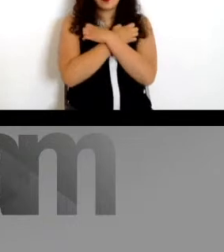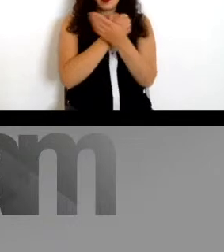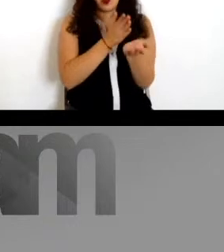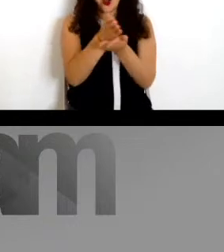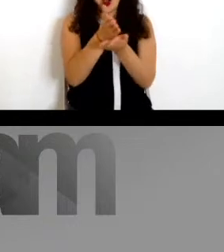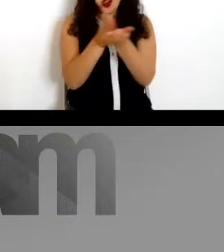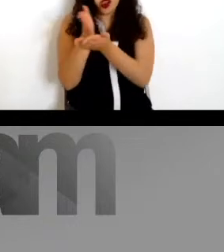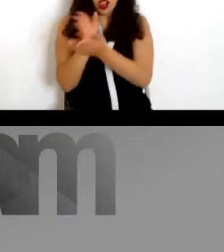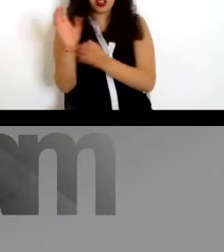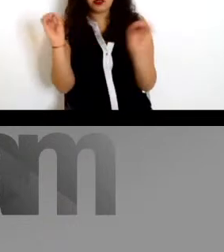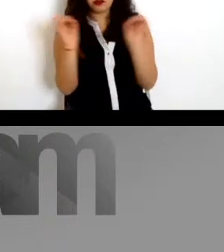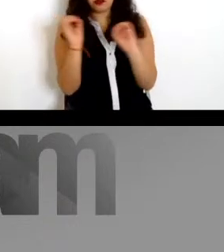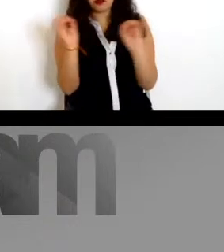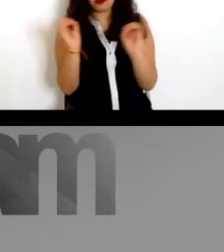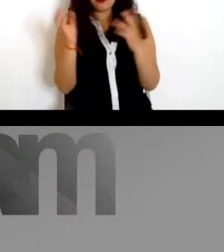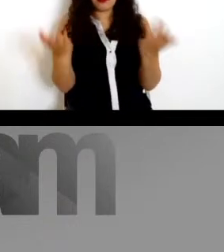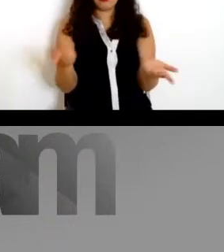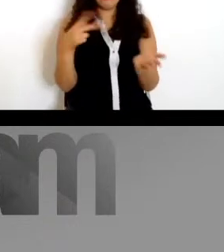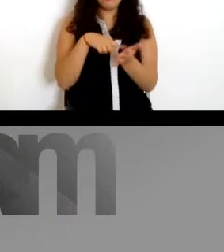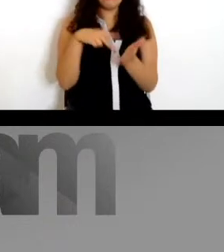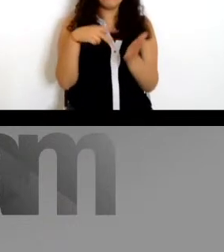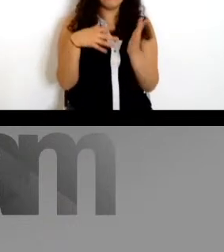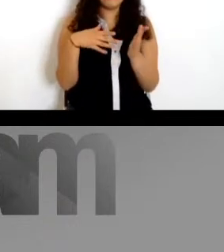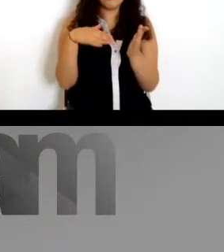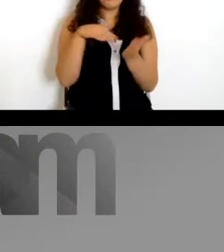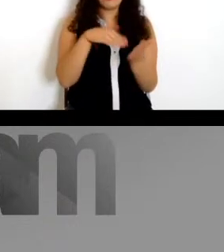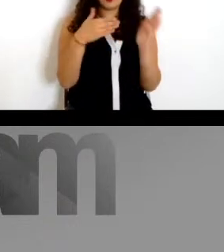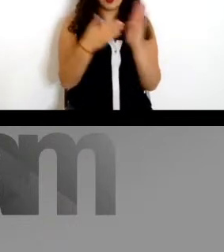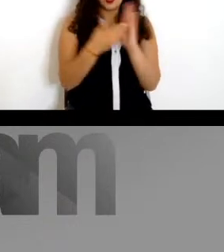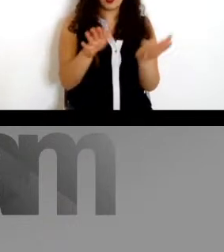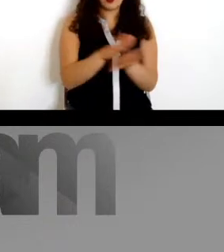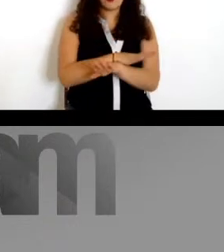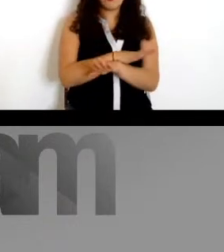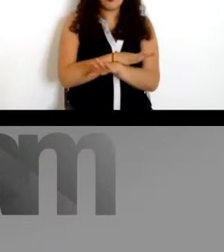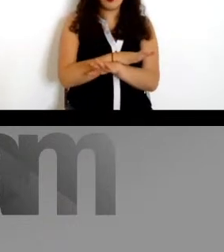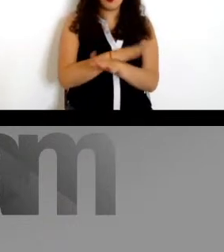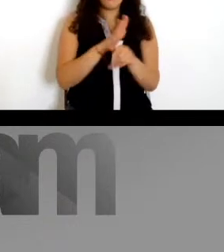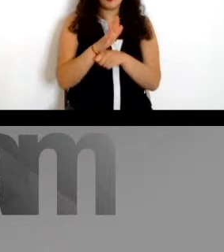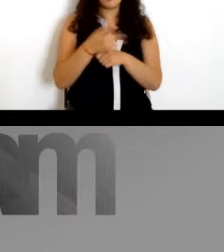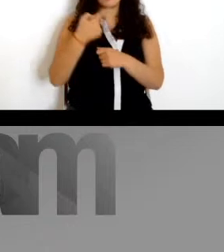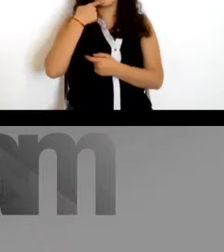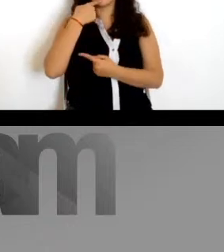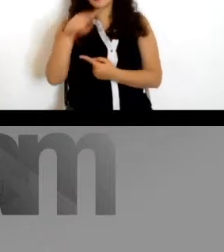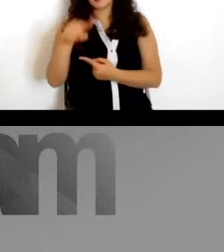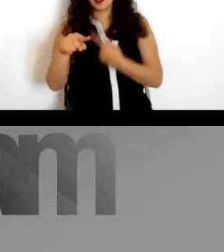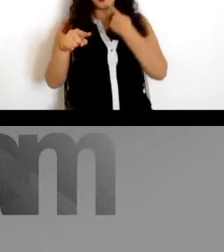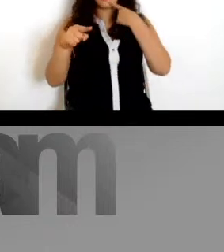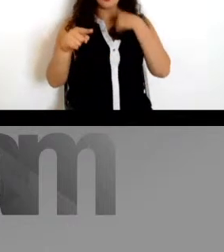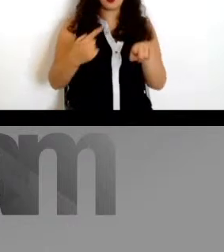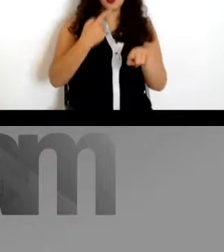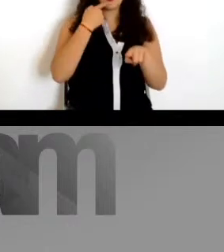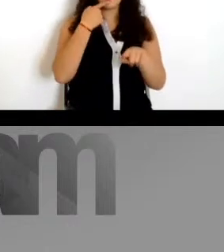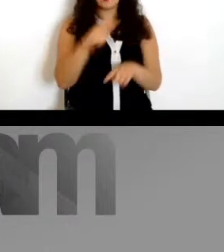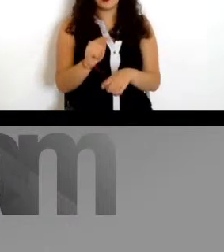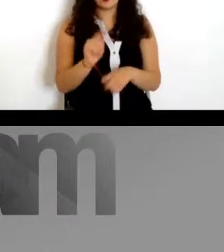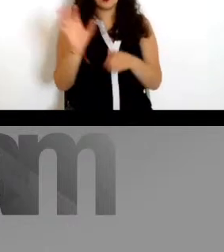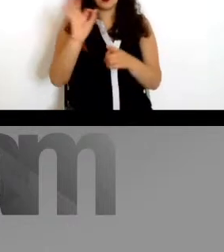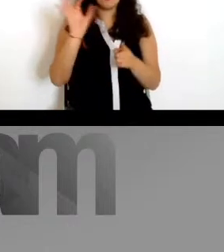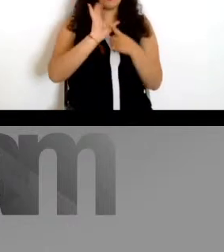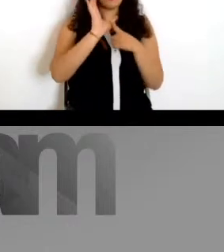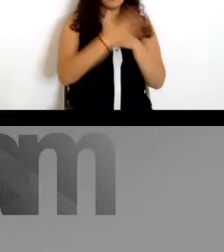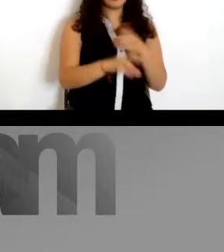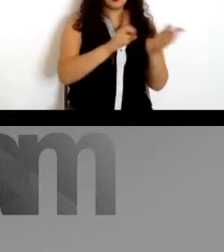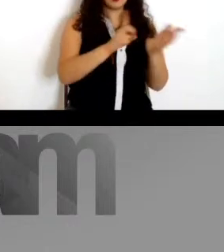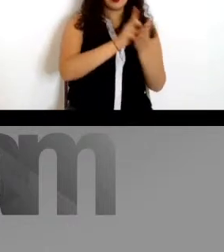de las estrategias que han servido para el cambio es a través de quejas. Quejas ante las instancias, ya sea la Comisión de Derechos Humanos, la